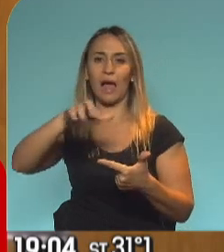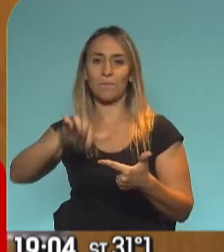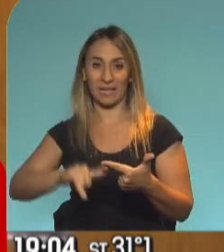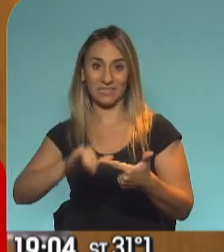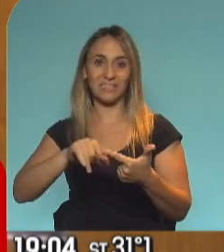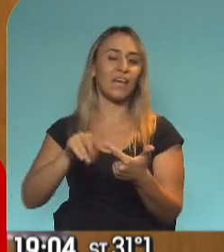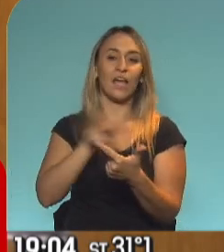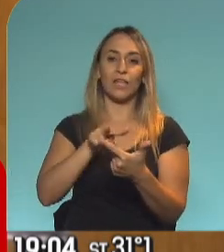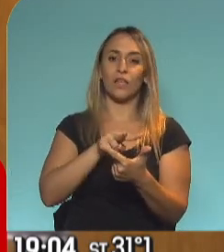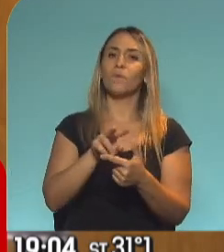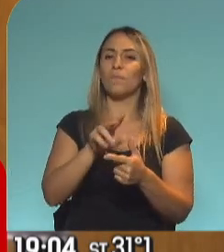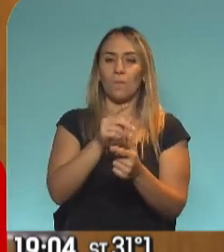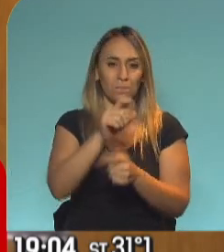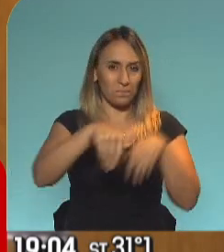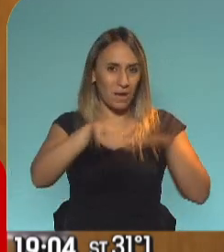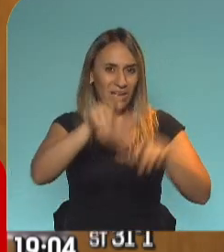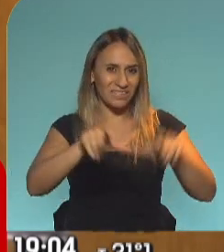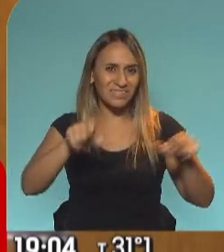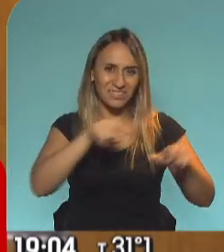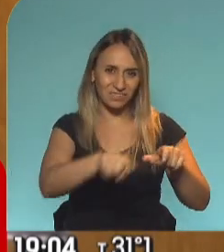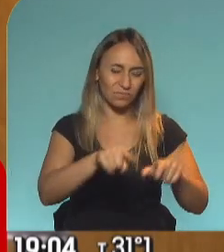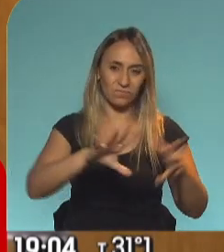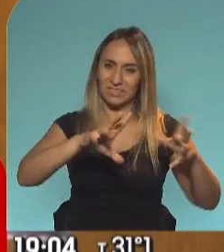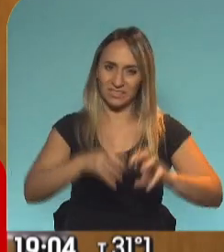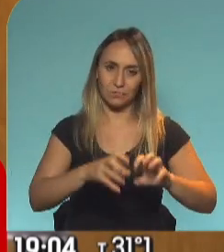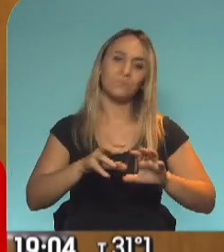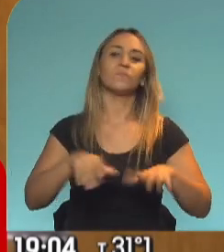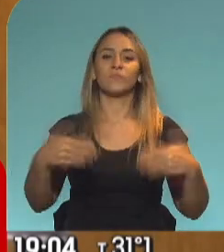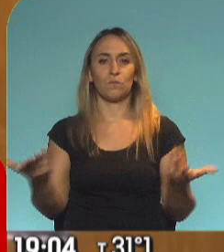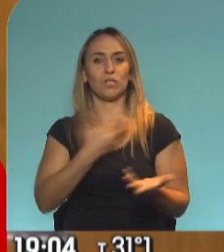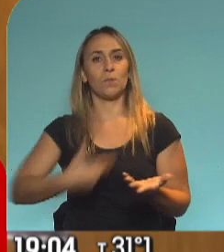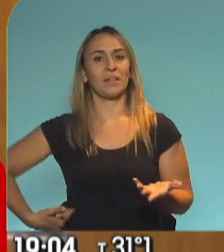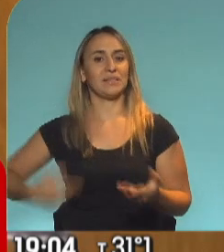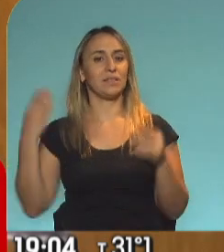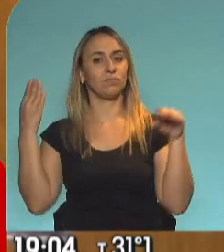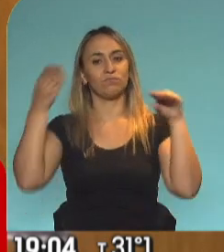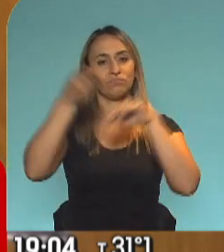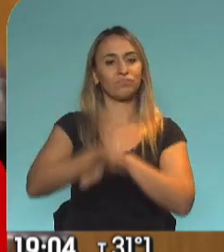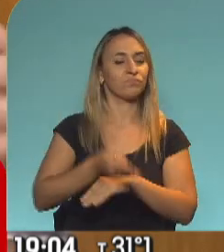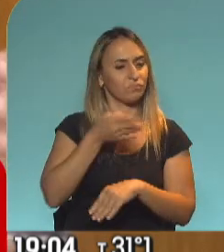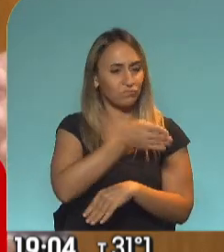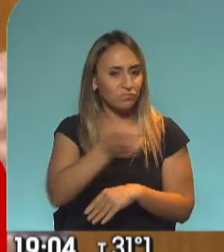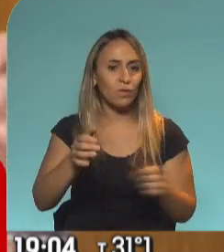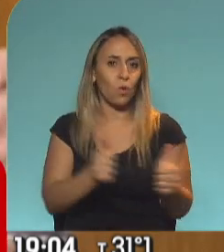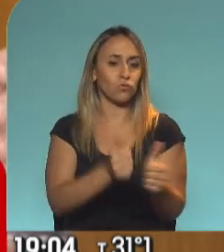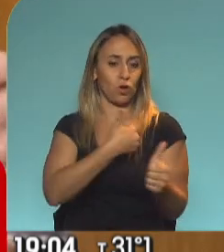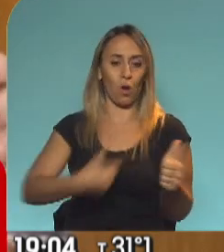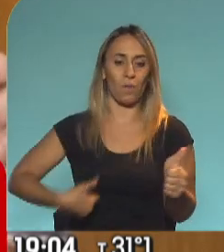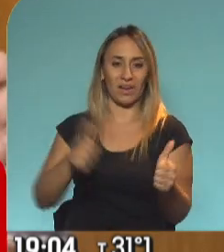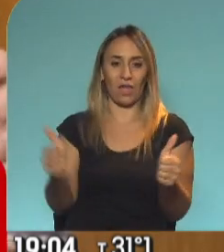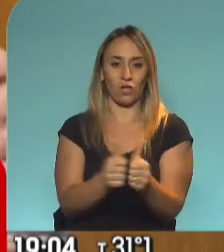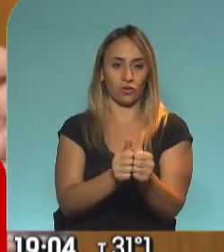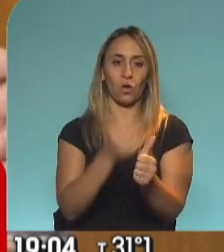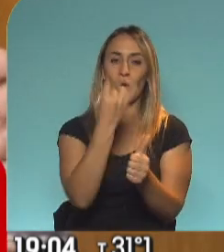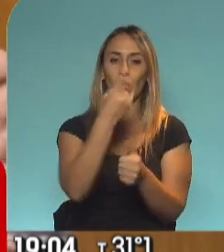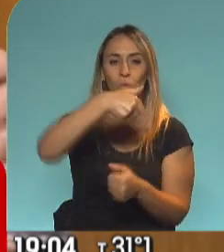más lo han sufrido. El presidente Alberto Fernández, tras este sismo, estuvo allí en la provincia de San Juan, recorrió las zonas más afectadas junto al gobernador Uñac,